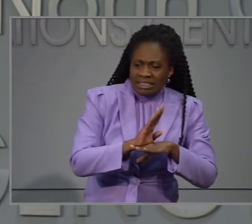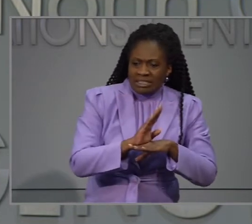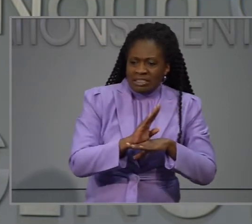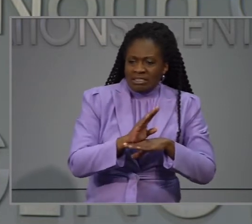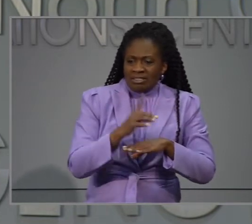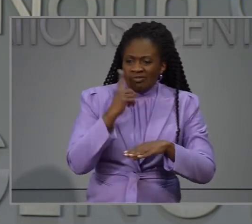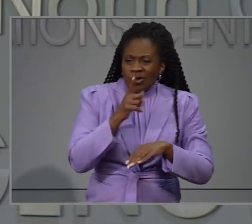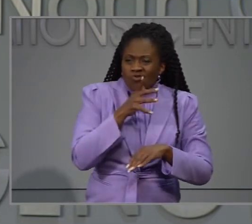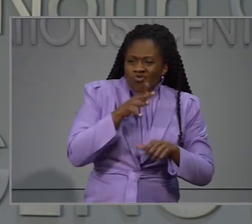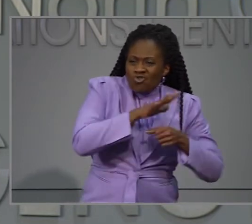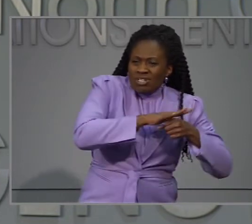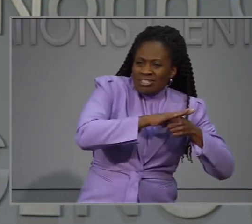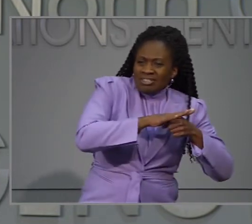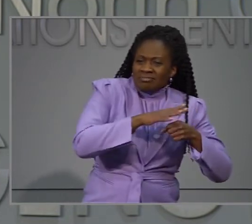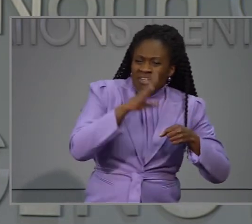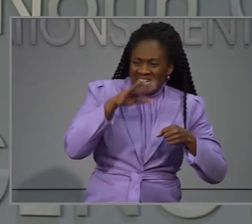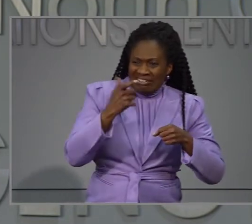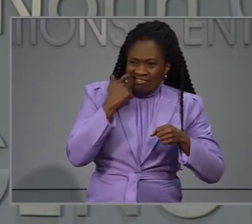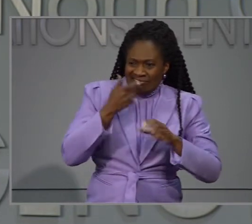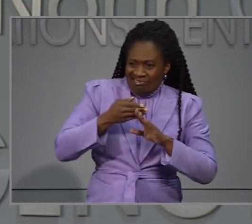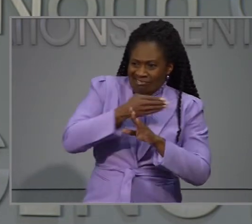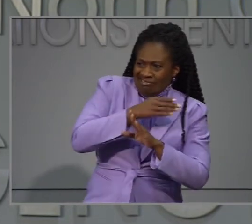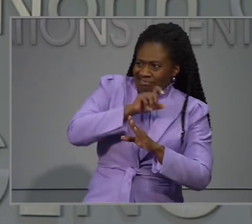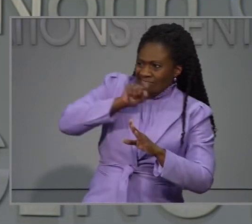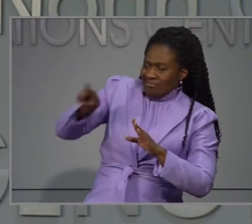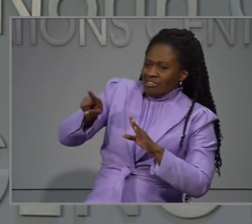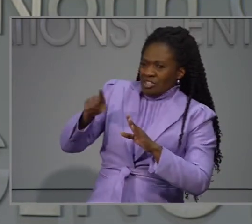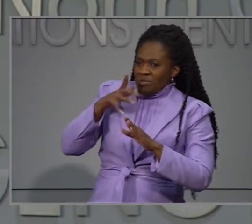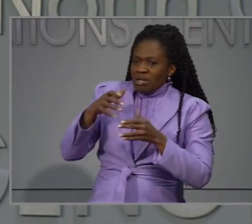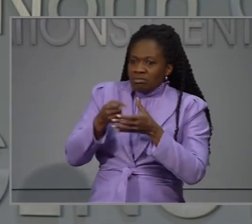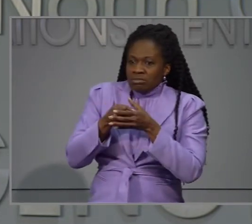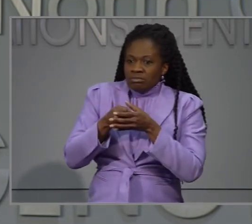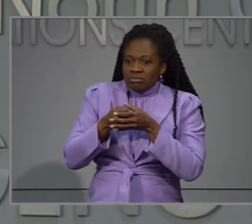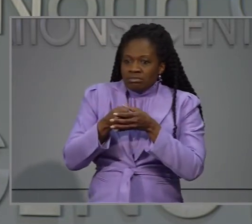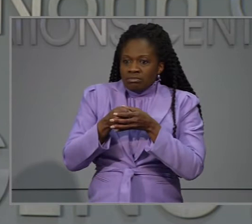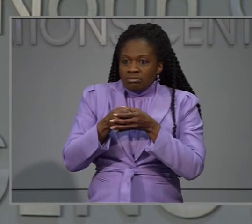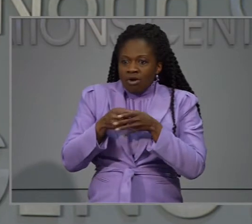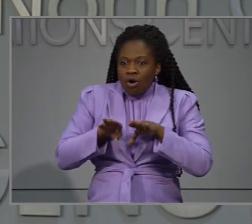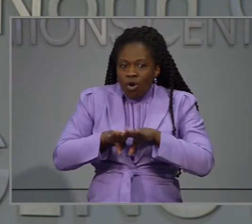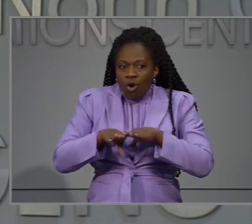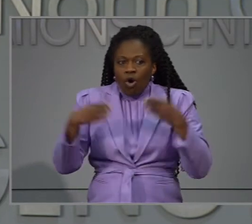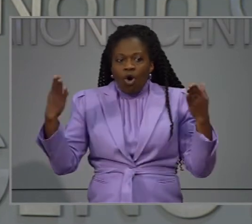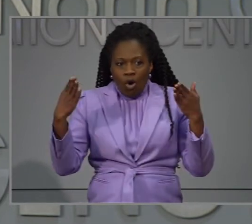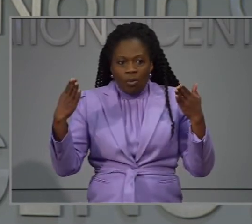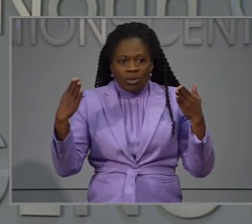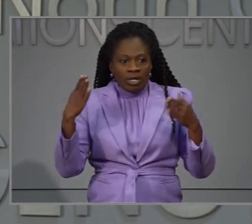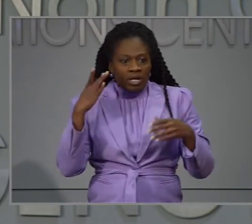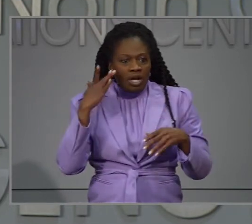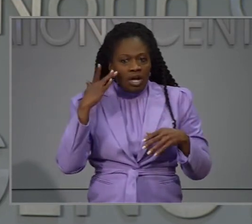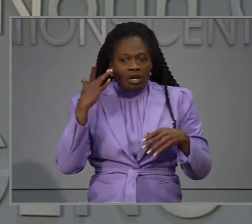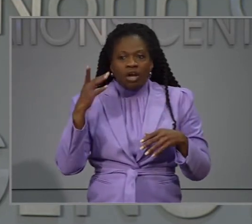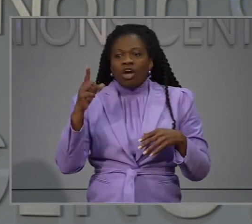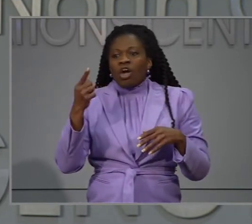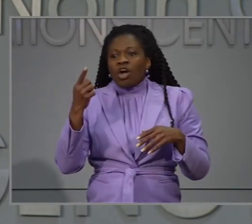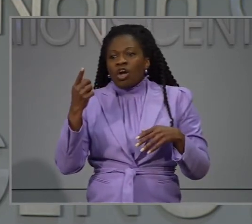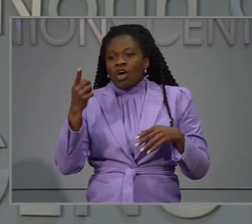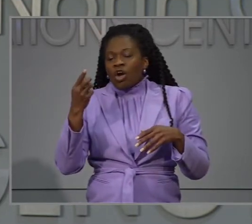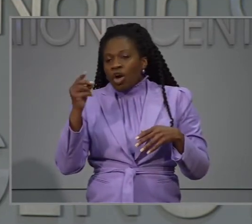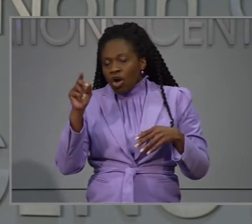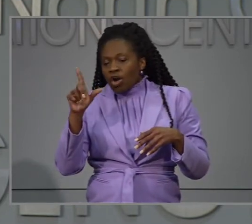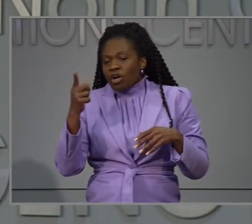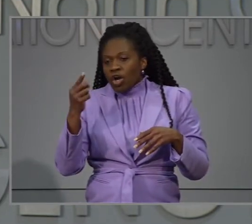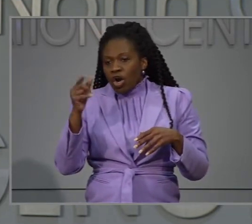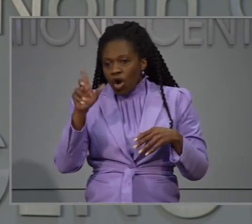en encontrarse rurales y yo sé que en unas preguntas estaban diciendo que iban a expandir esto